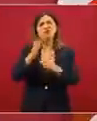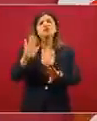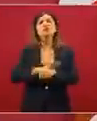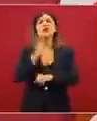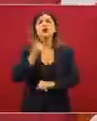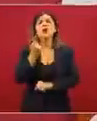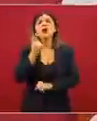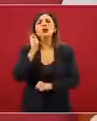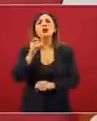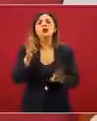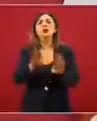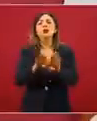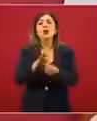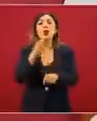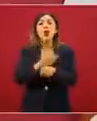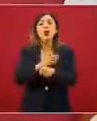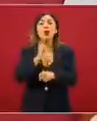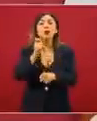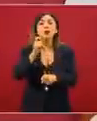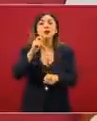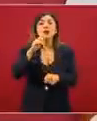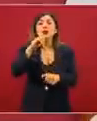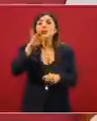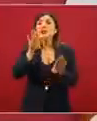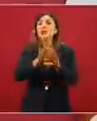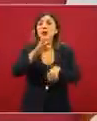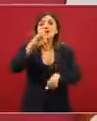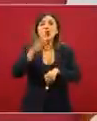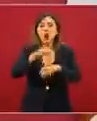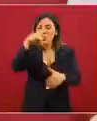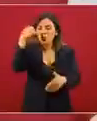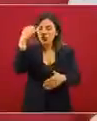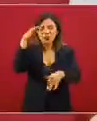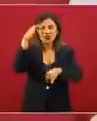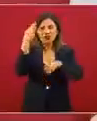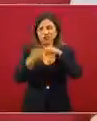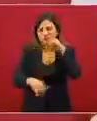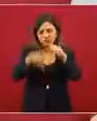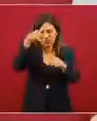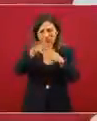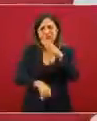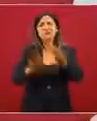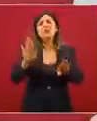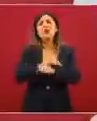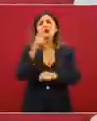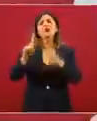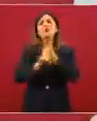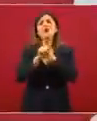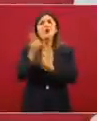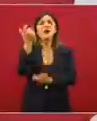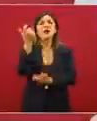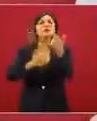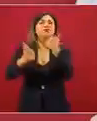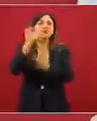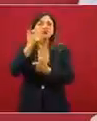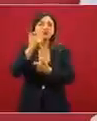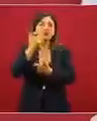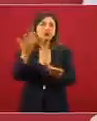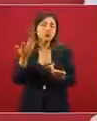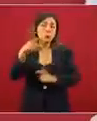estamos tocando fondo con la crisis económica. Sin embargo,